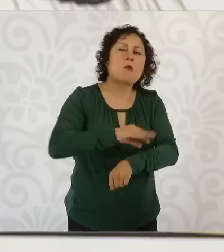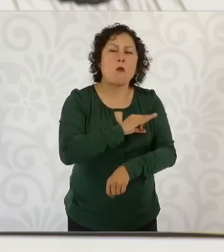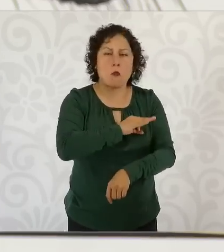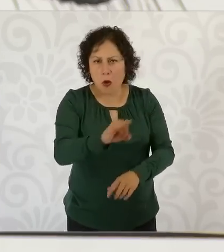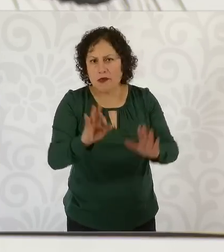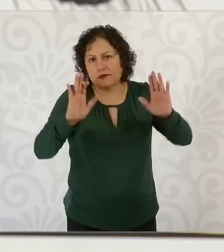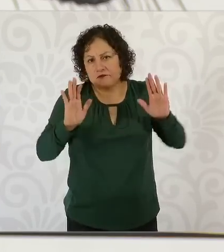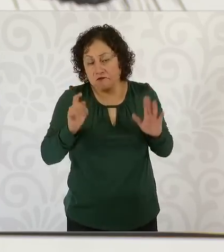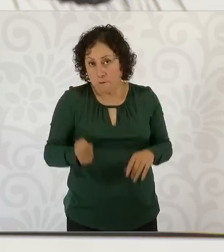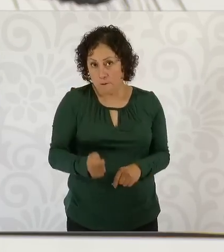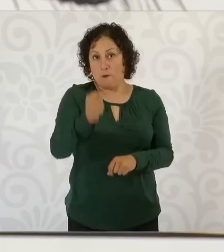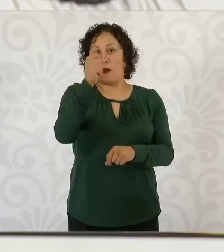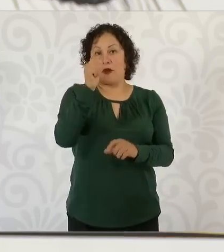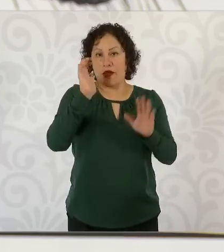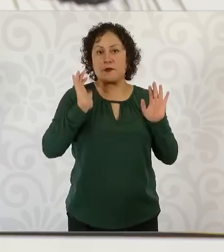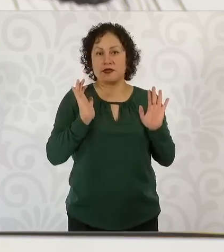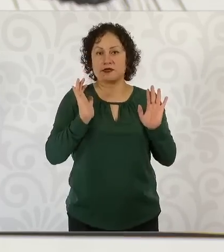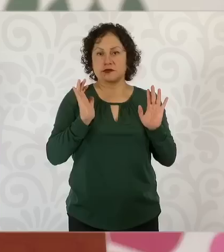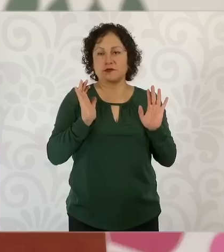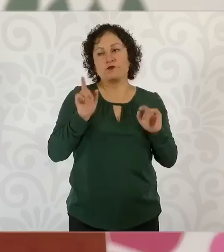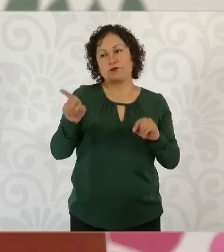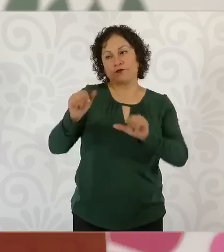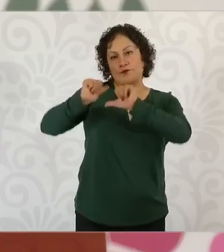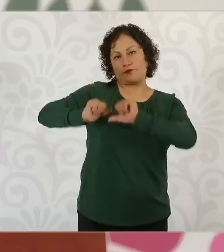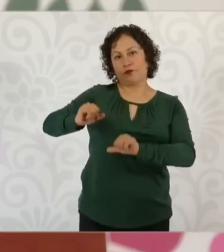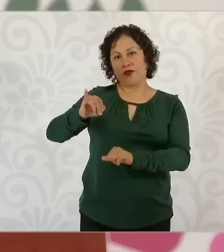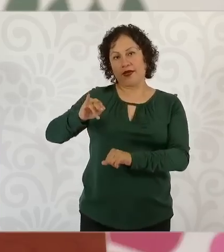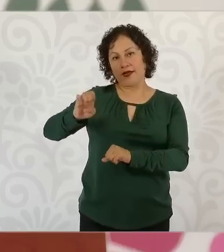y pues el INE tendrá que hacer su revisión